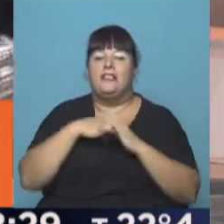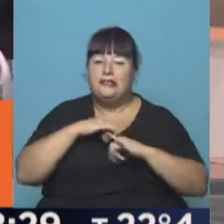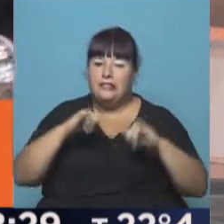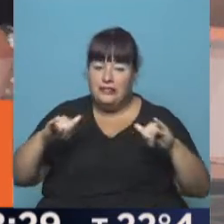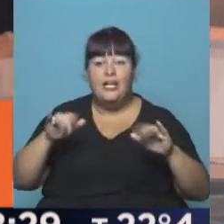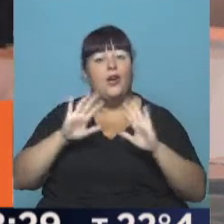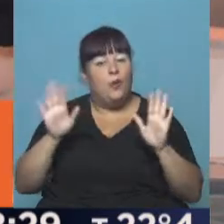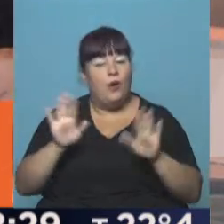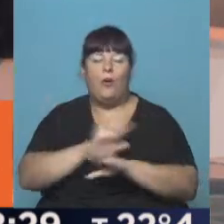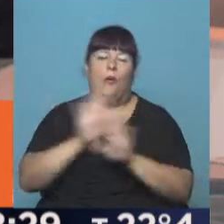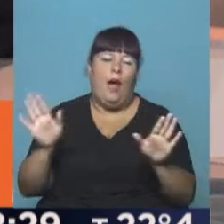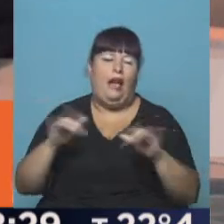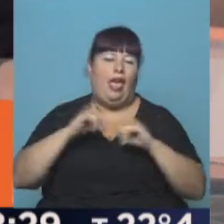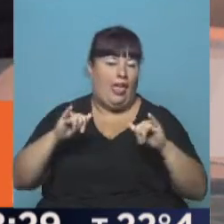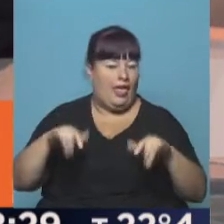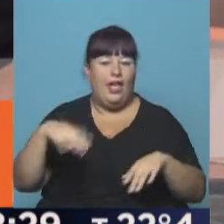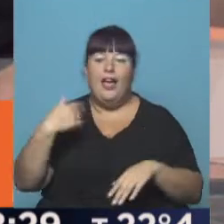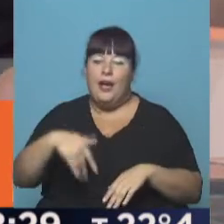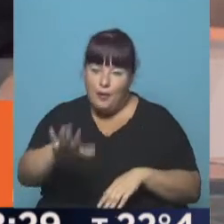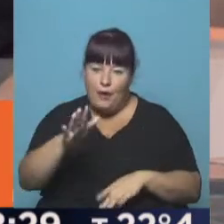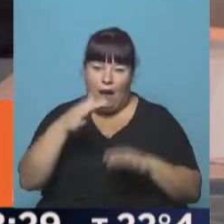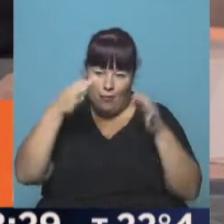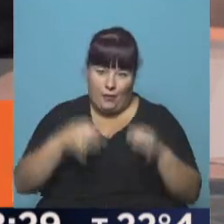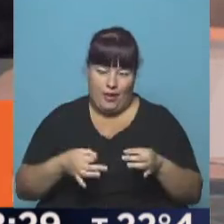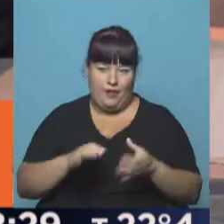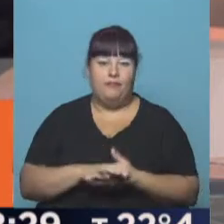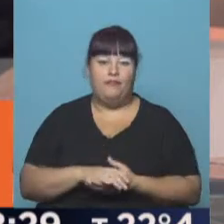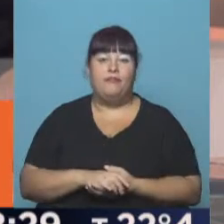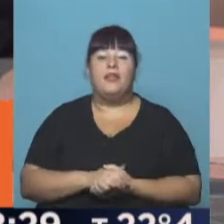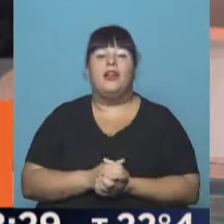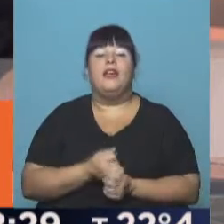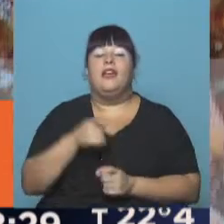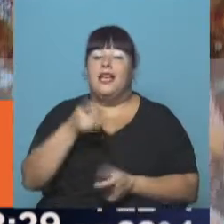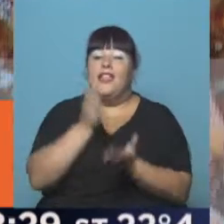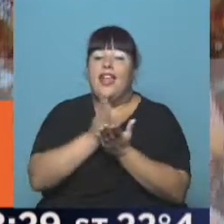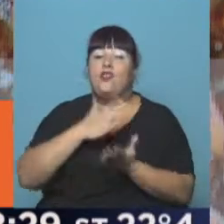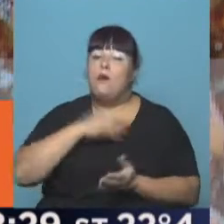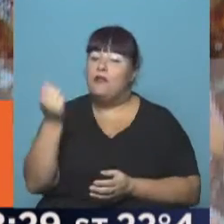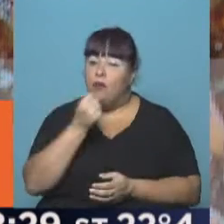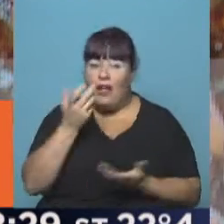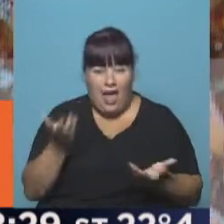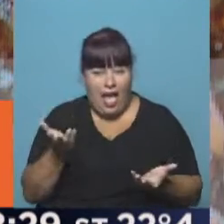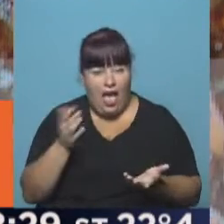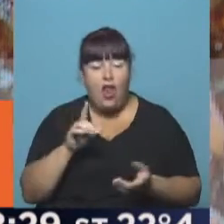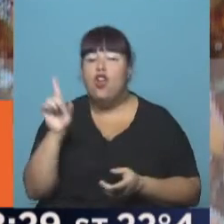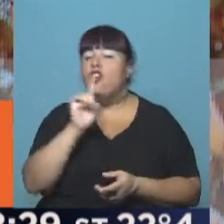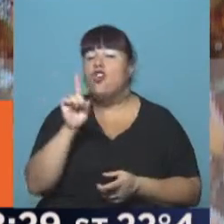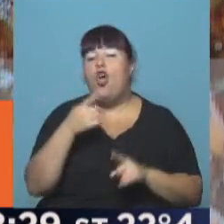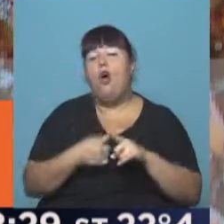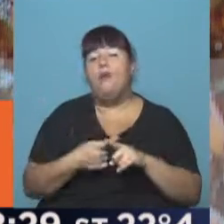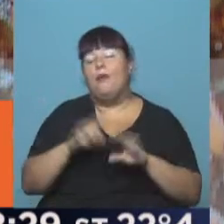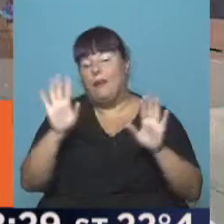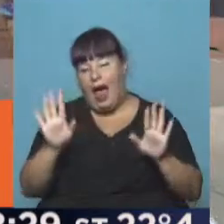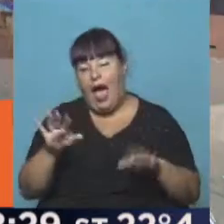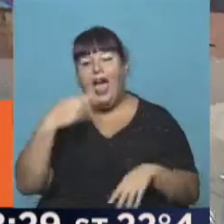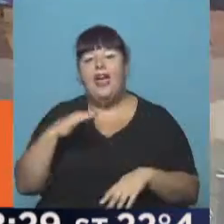Bueno, basta de tanto pregón y vamos a hacer como corresponde. Eso Y- mismo, Decir se menos y trata de hacer más, derechos digamos. humanos fundamentales. Claro, por supuesto. No porque, a ver,